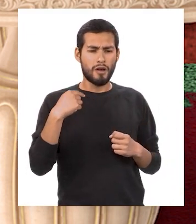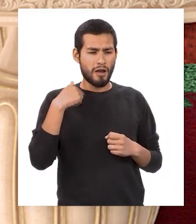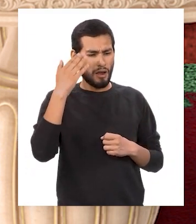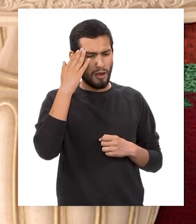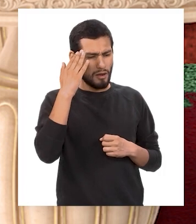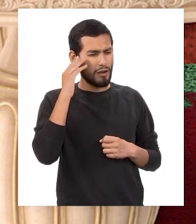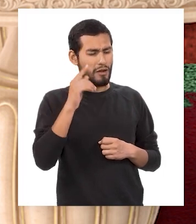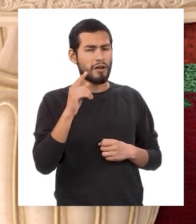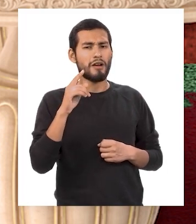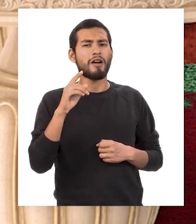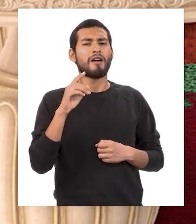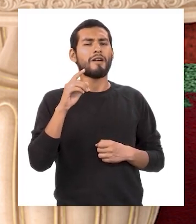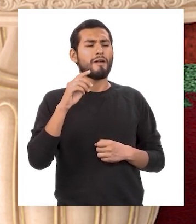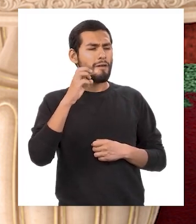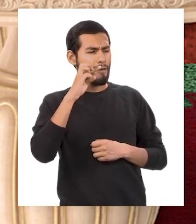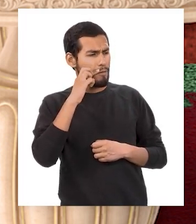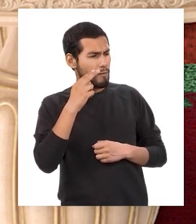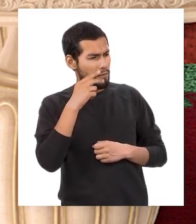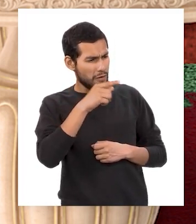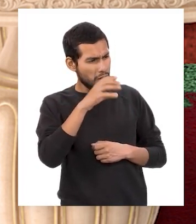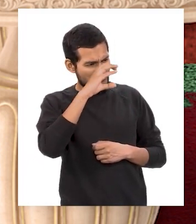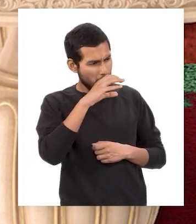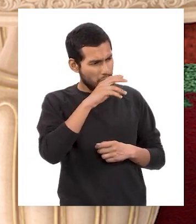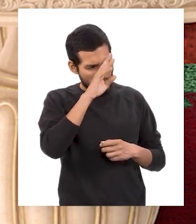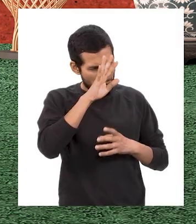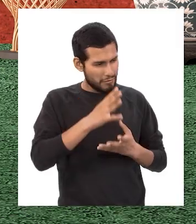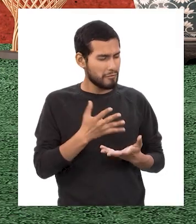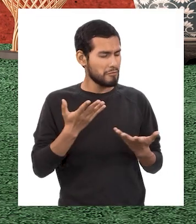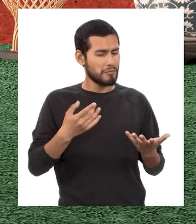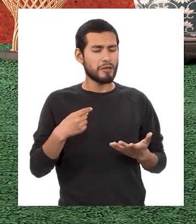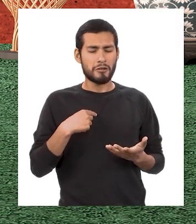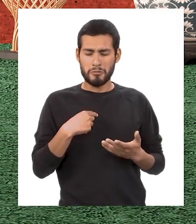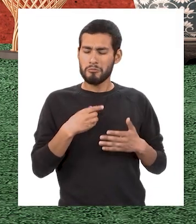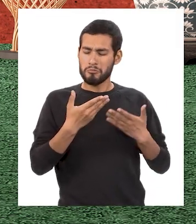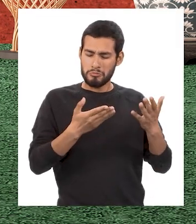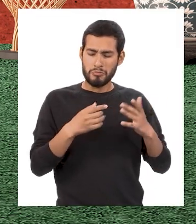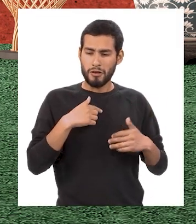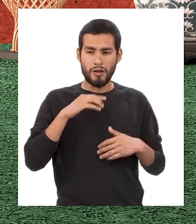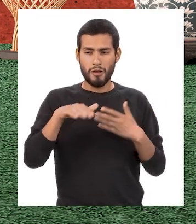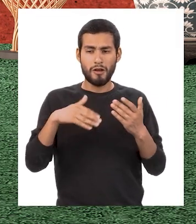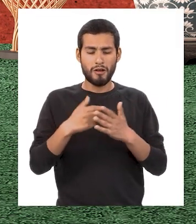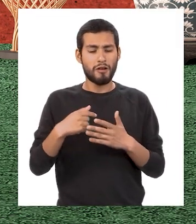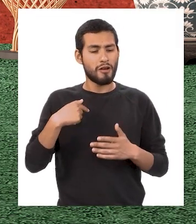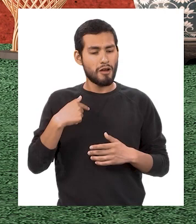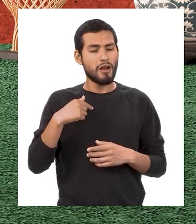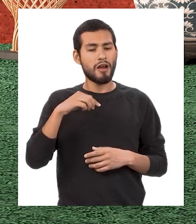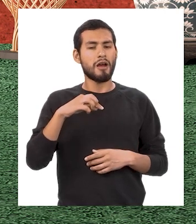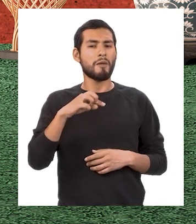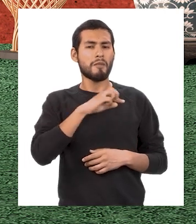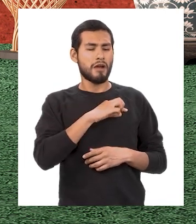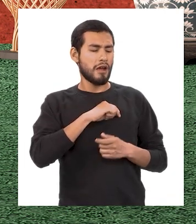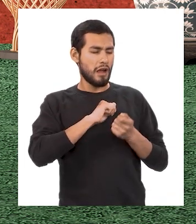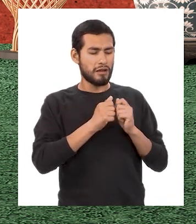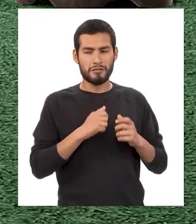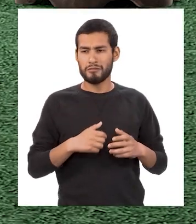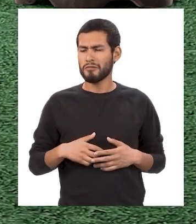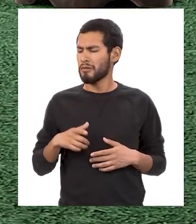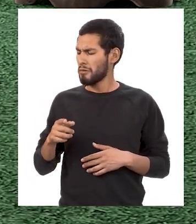posicionado, supe que el señor Fogg buscaba un nuevo criado. Tengo la intención de olvidar el apodo